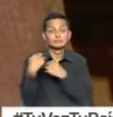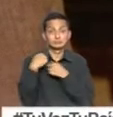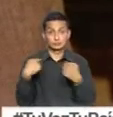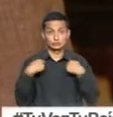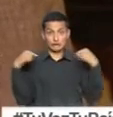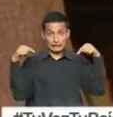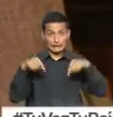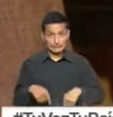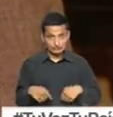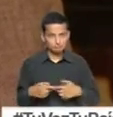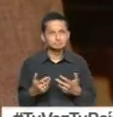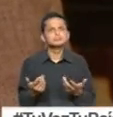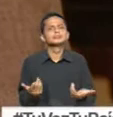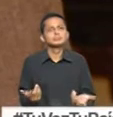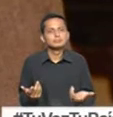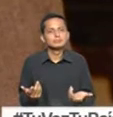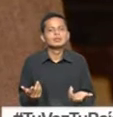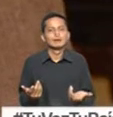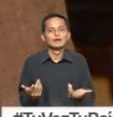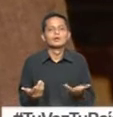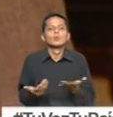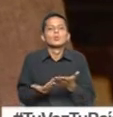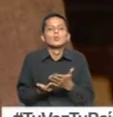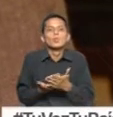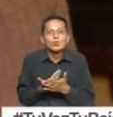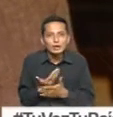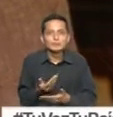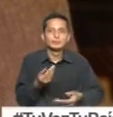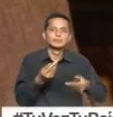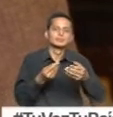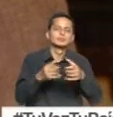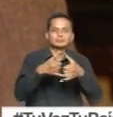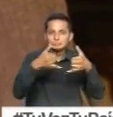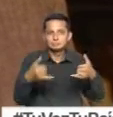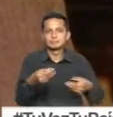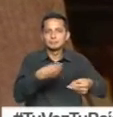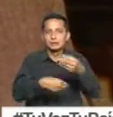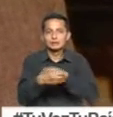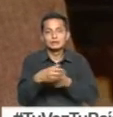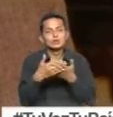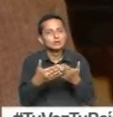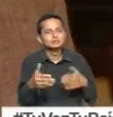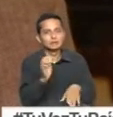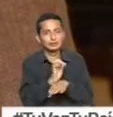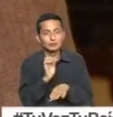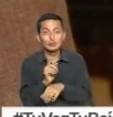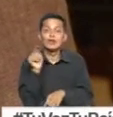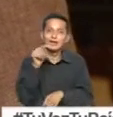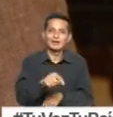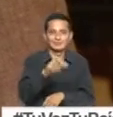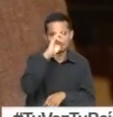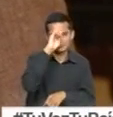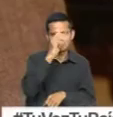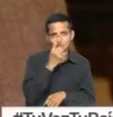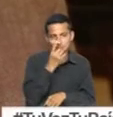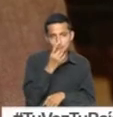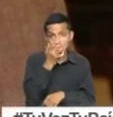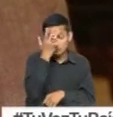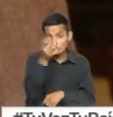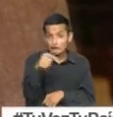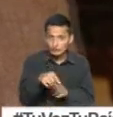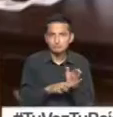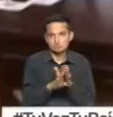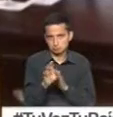ser precisamente abrir nuevos mercados para productos ecuatorianos que pueden tener un nicho importante en